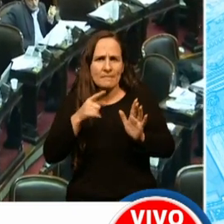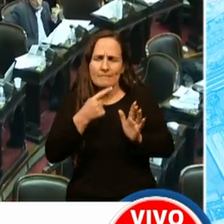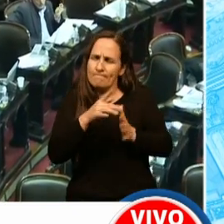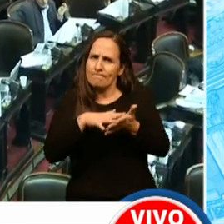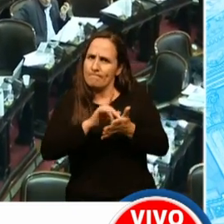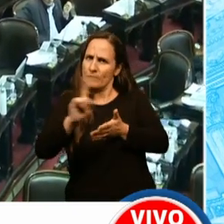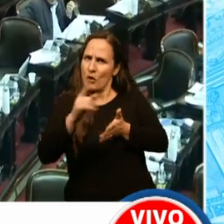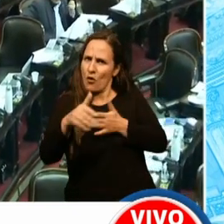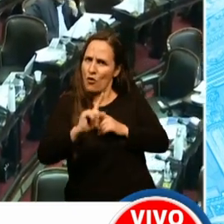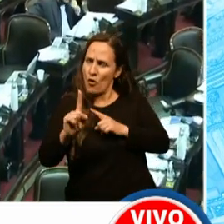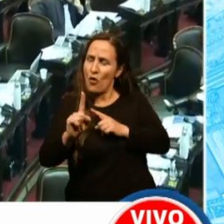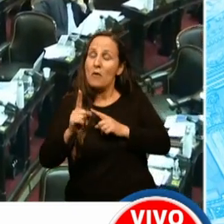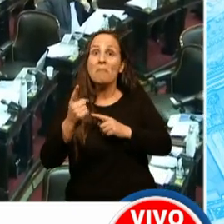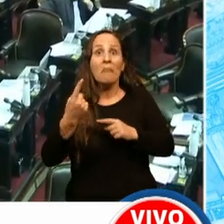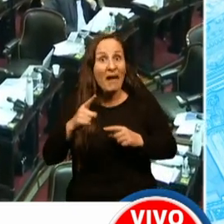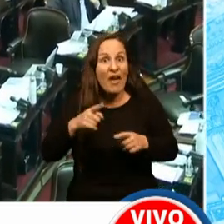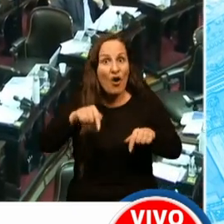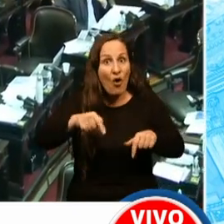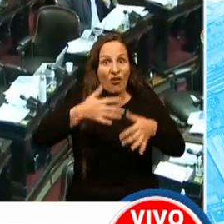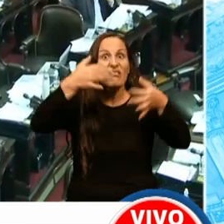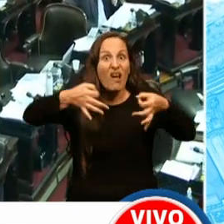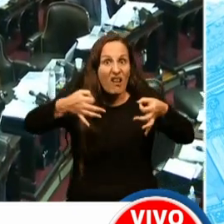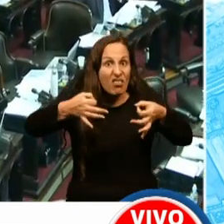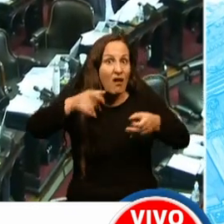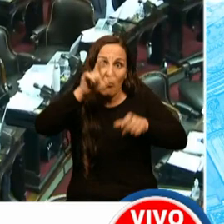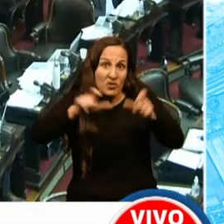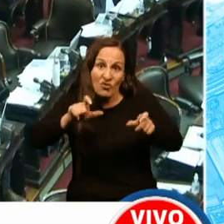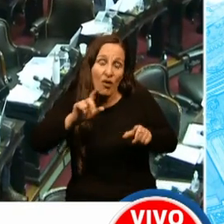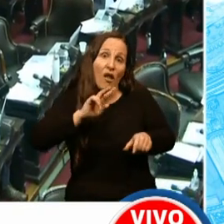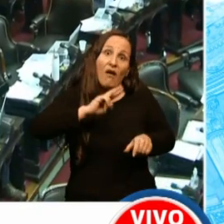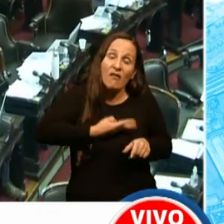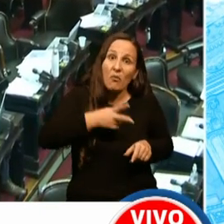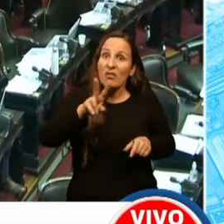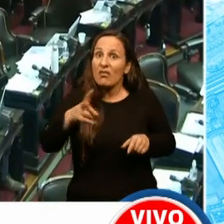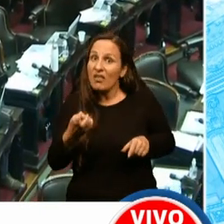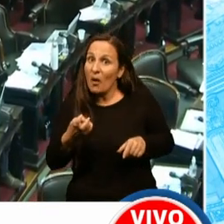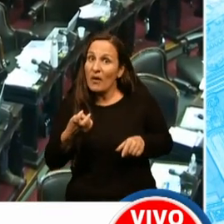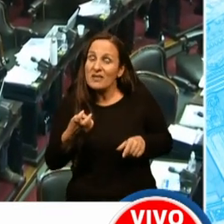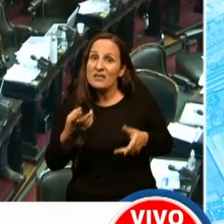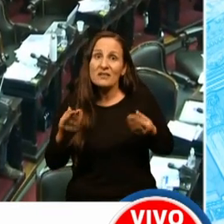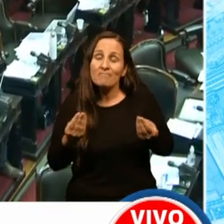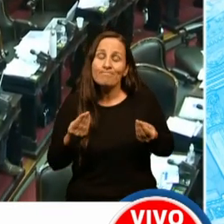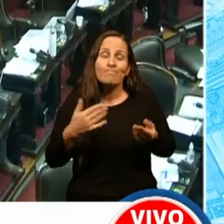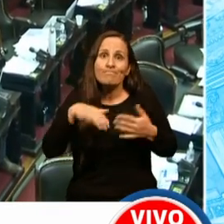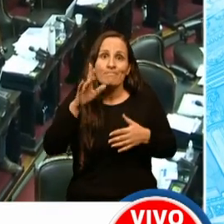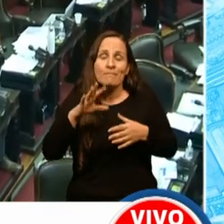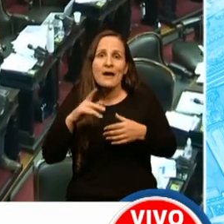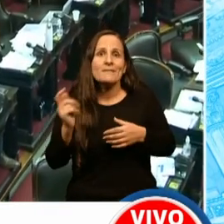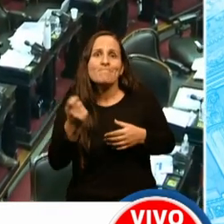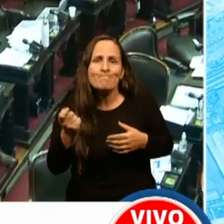es una realidad que muchas personas transexuales o travestis recurren al trabajo sexual